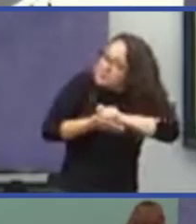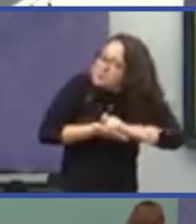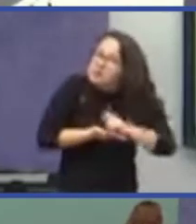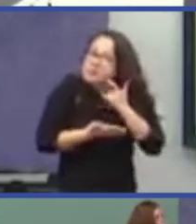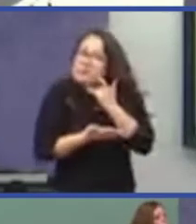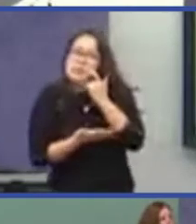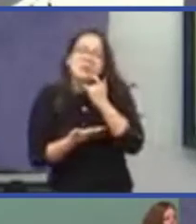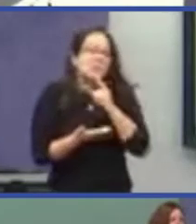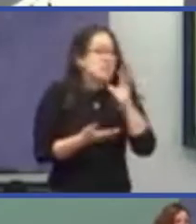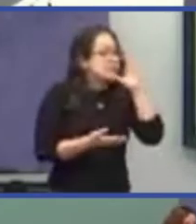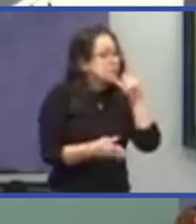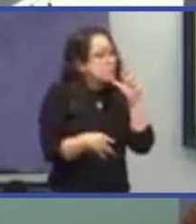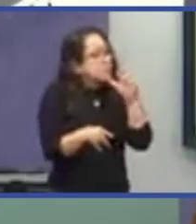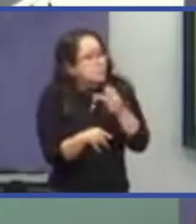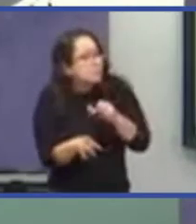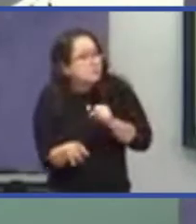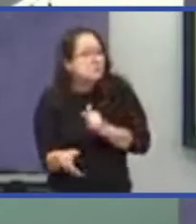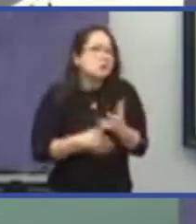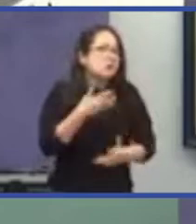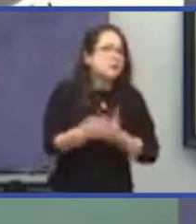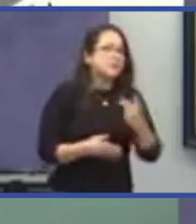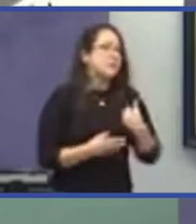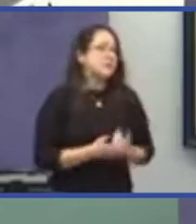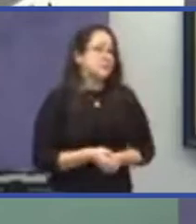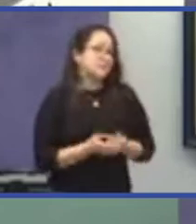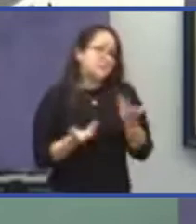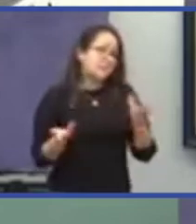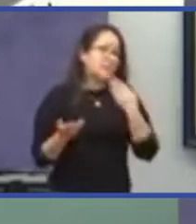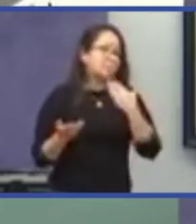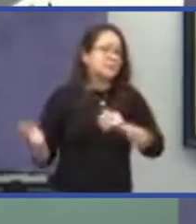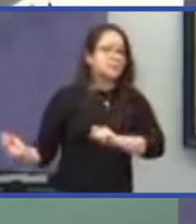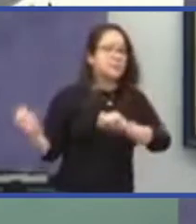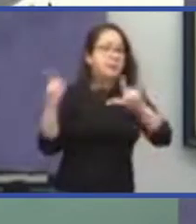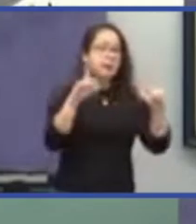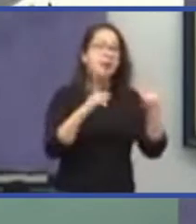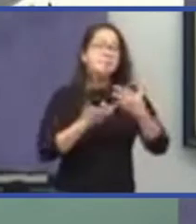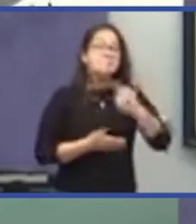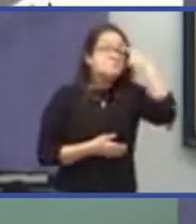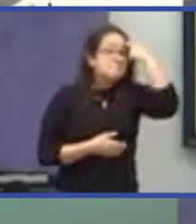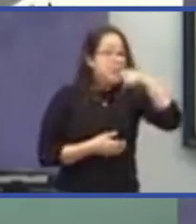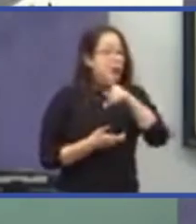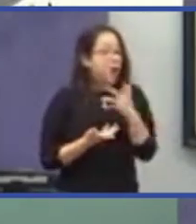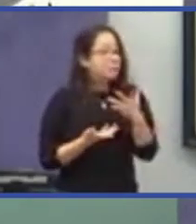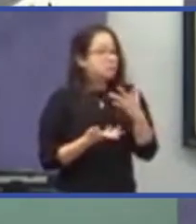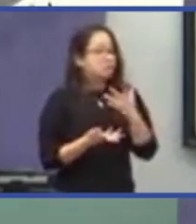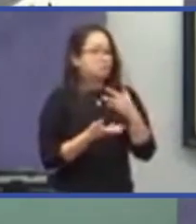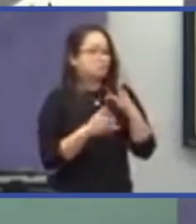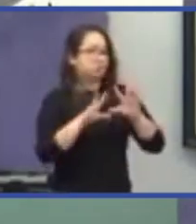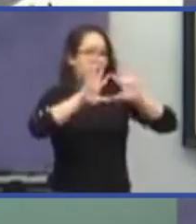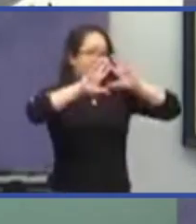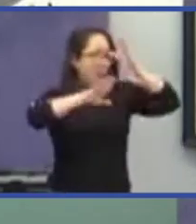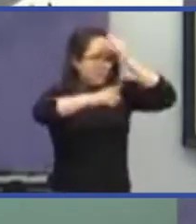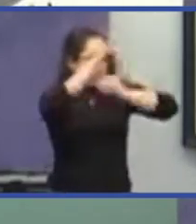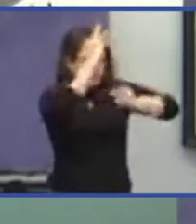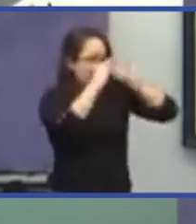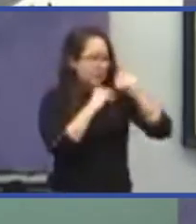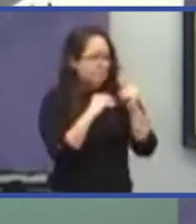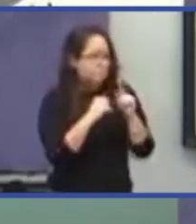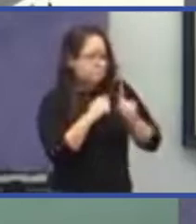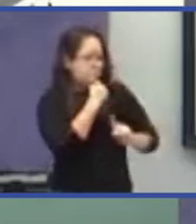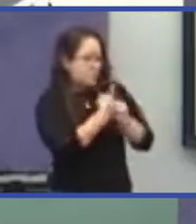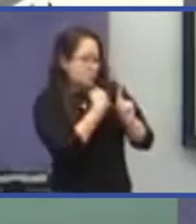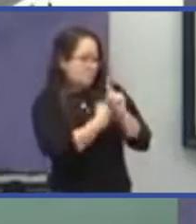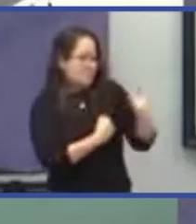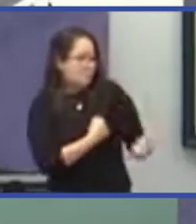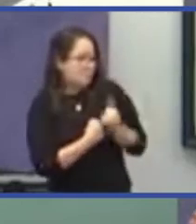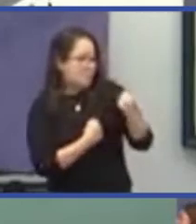Bueno, para viajar y para aprender más sobre este problema del infinito, voy a hablar de algunas